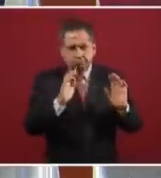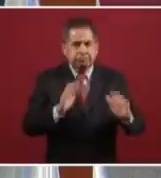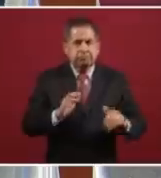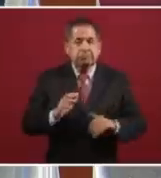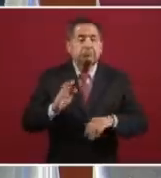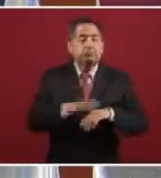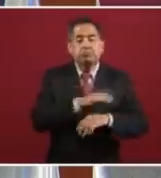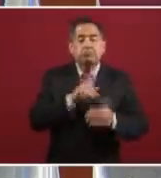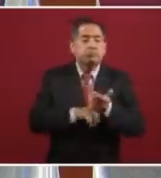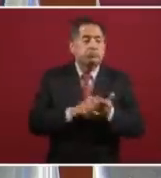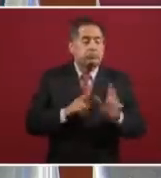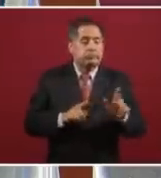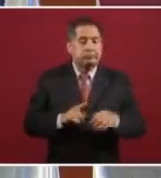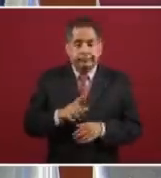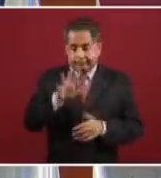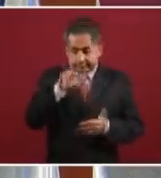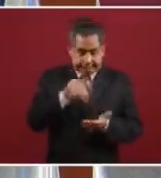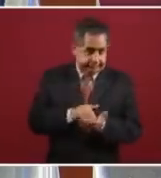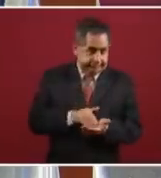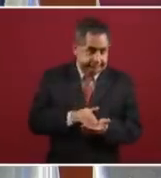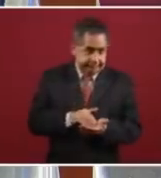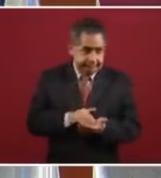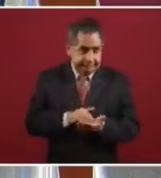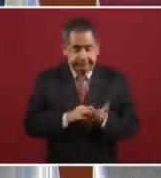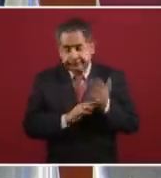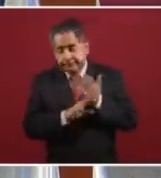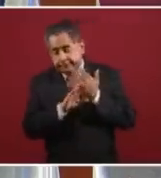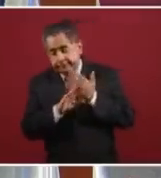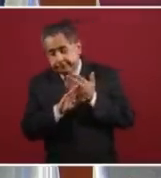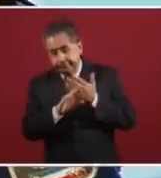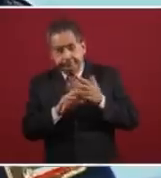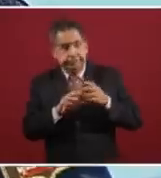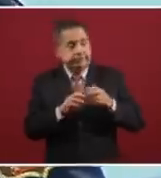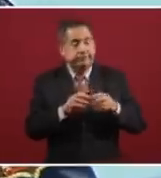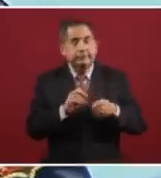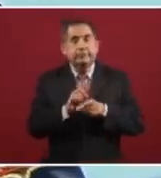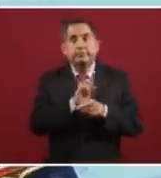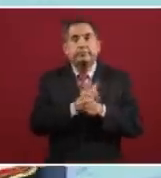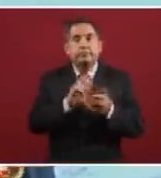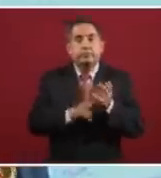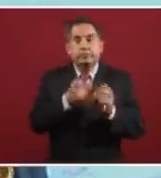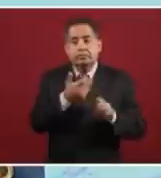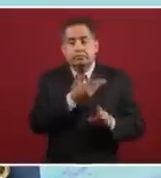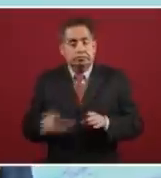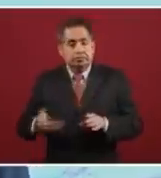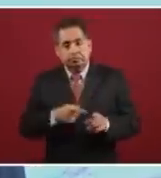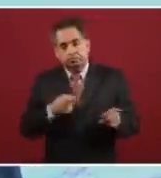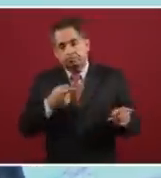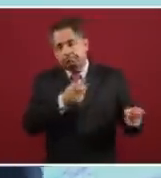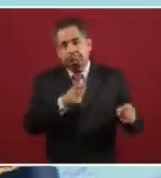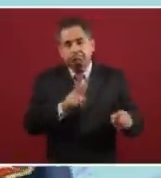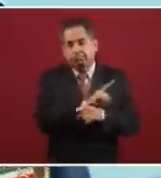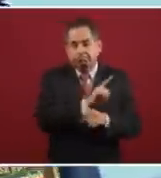que hay 5.000 agresiones desde el 2006 a la fecha, como ya